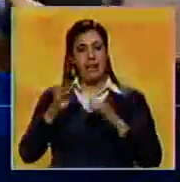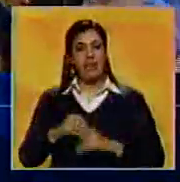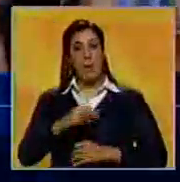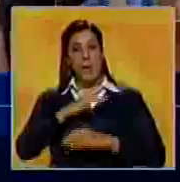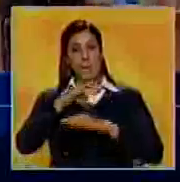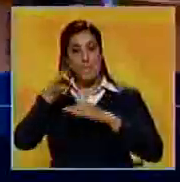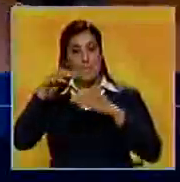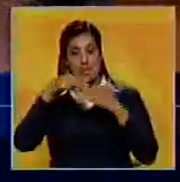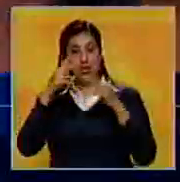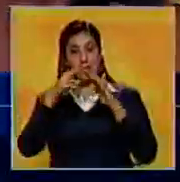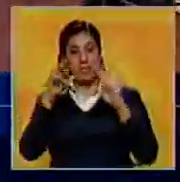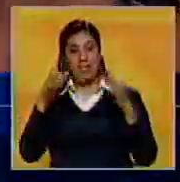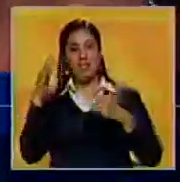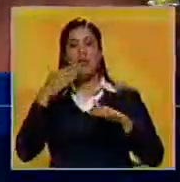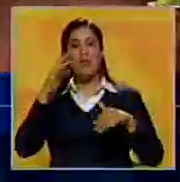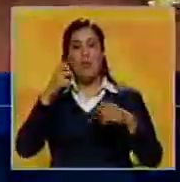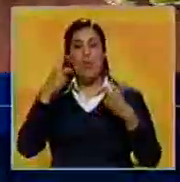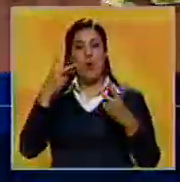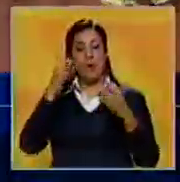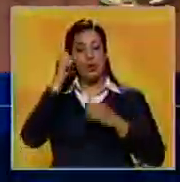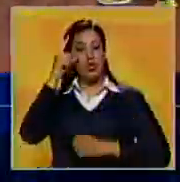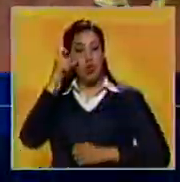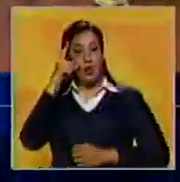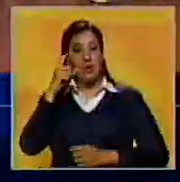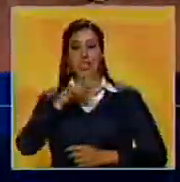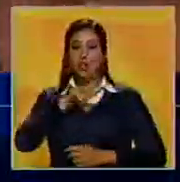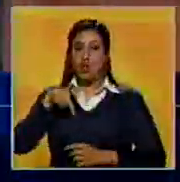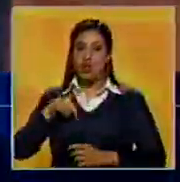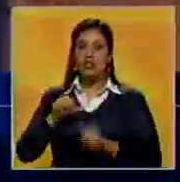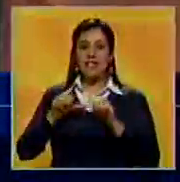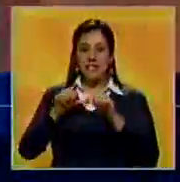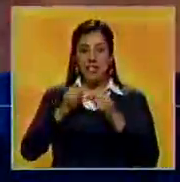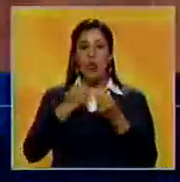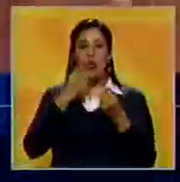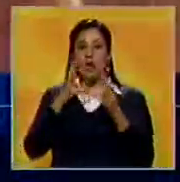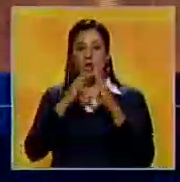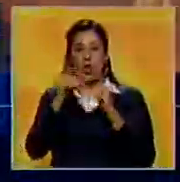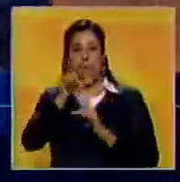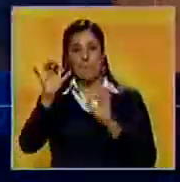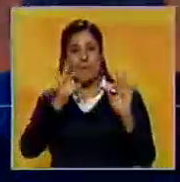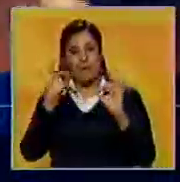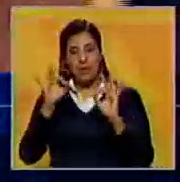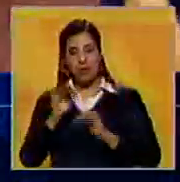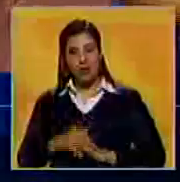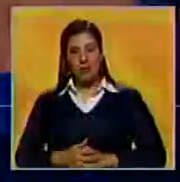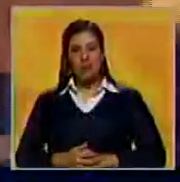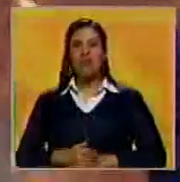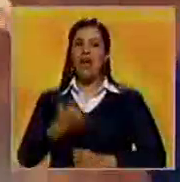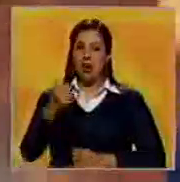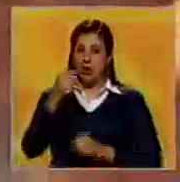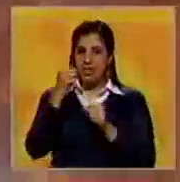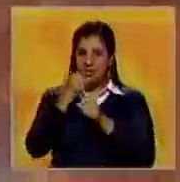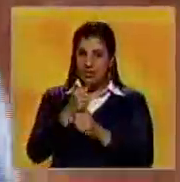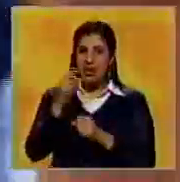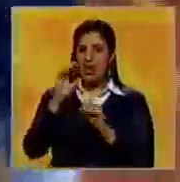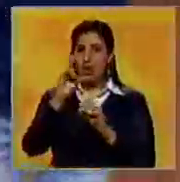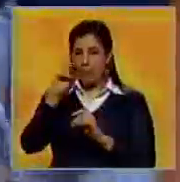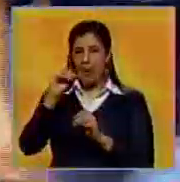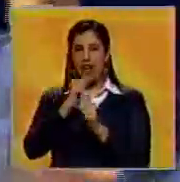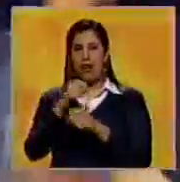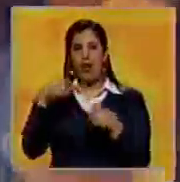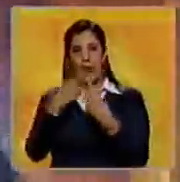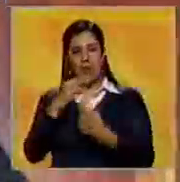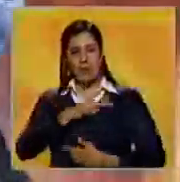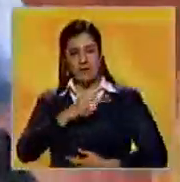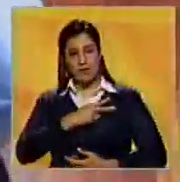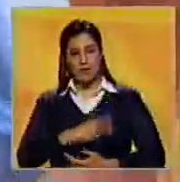Mr. Venezuela 2017 promete estar lleno de sorpresas y nosotros seguiremos llevándole todos los preparativos. Así que usted no se lo puede perder por acá,